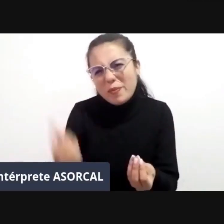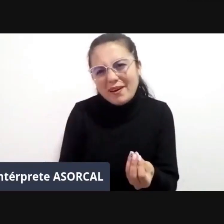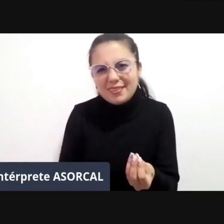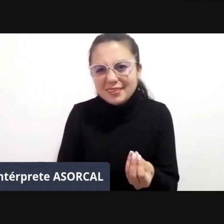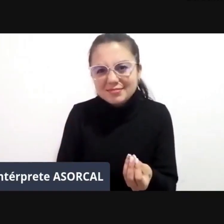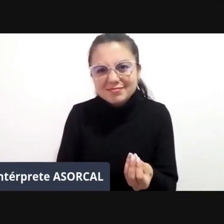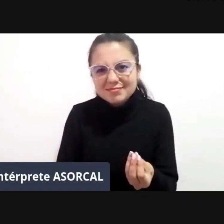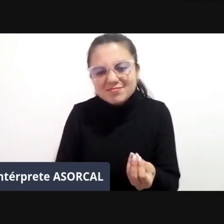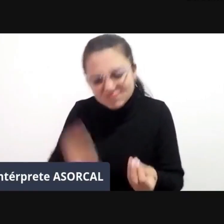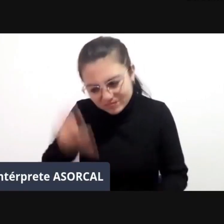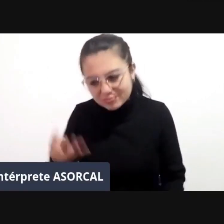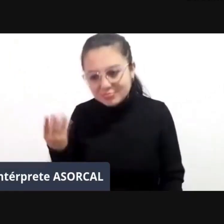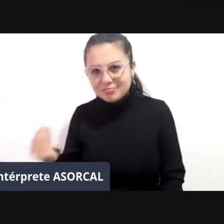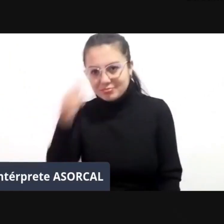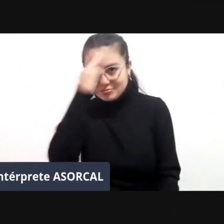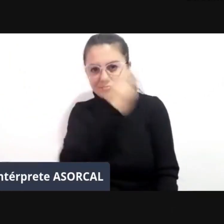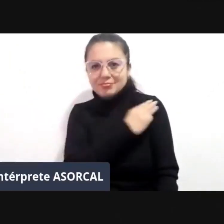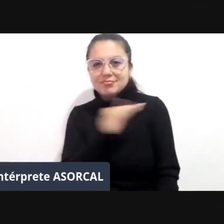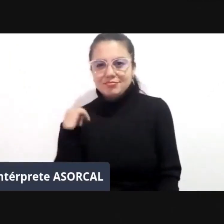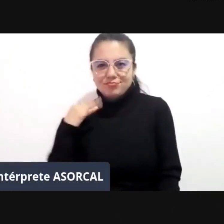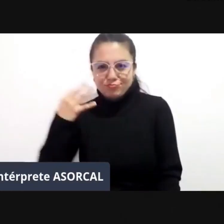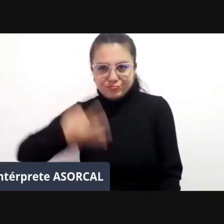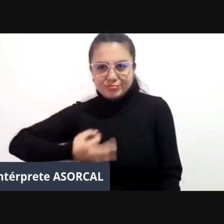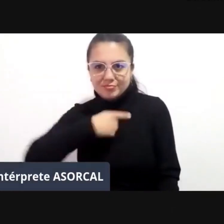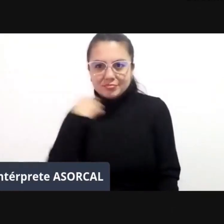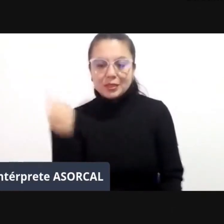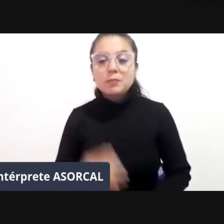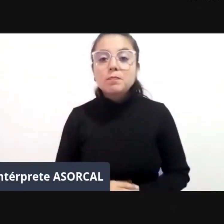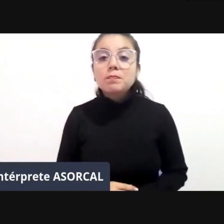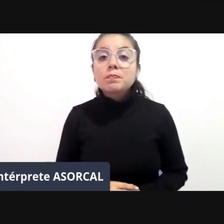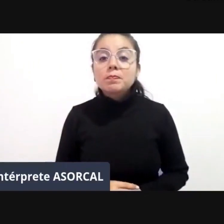Las organizaciones populares,